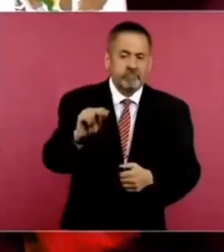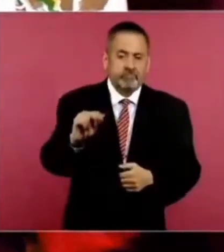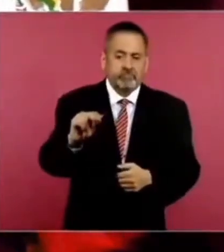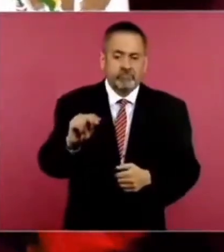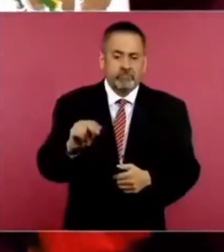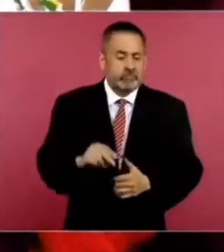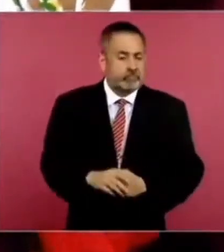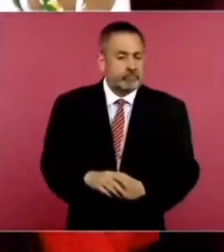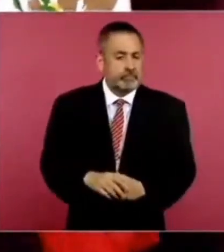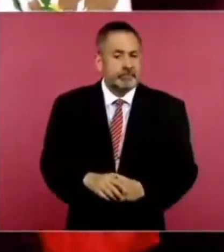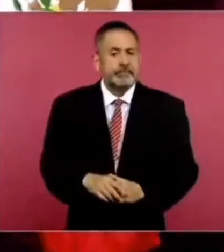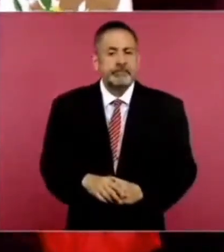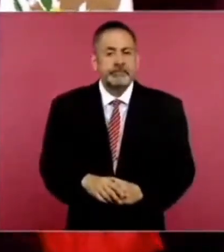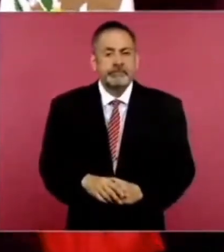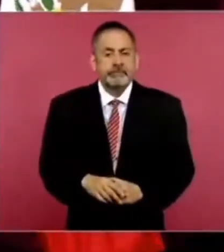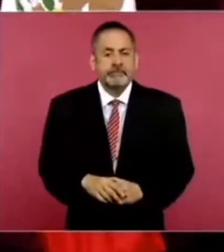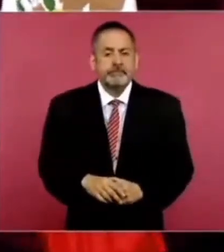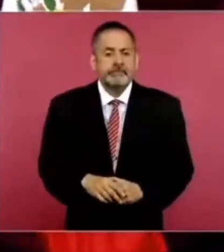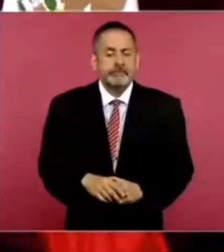Así como dicen,